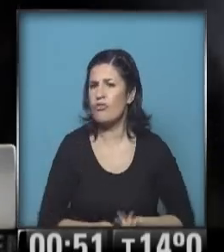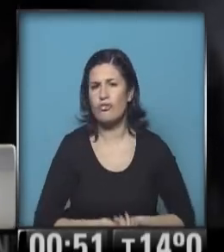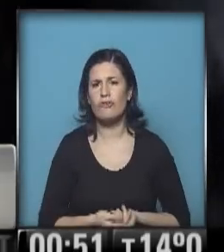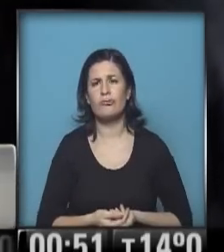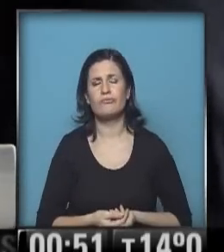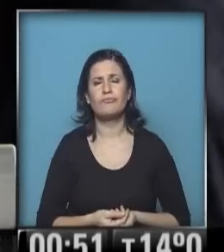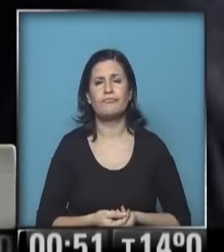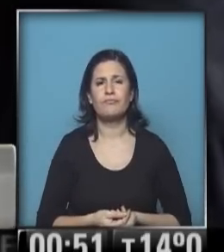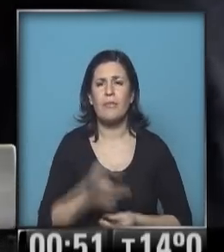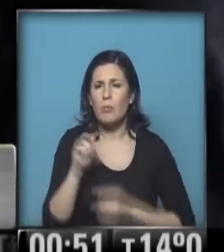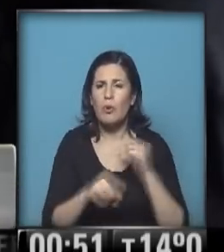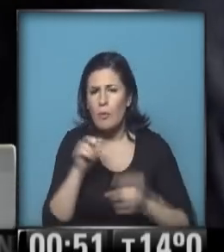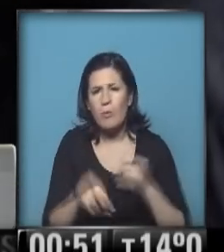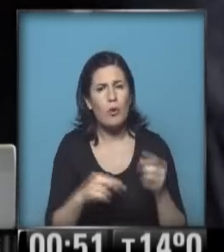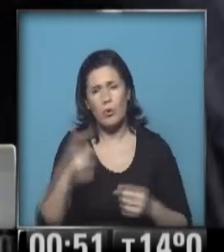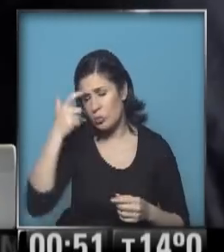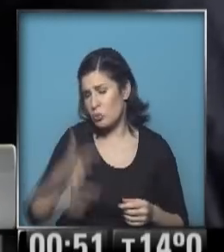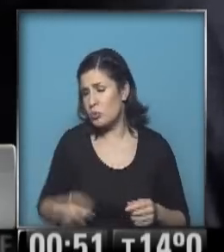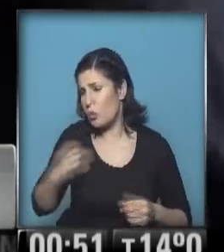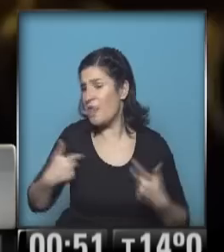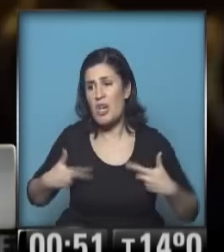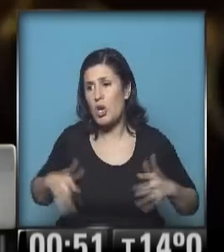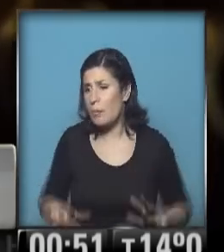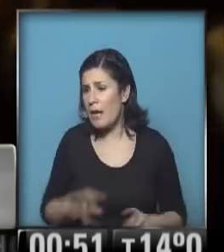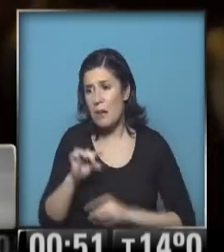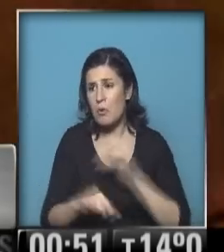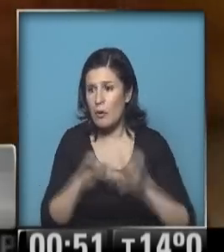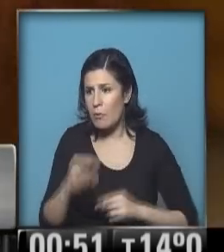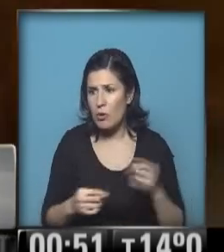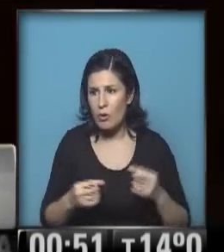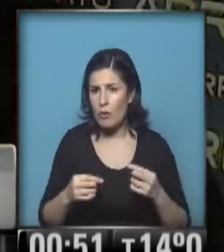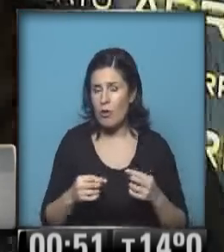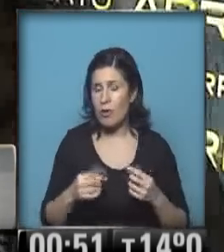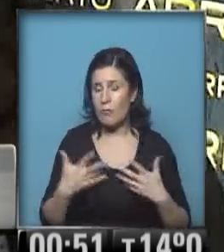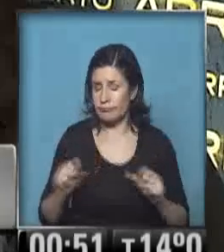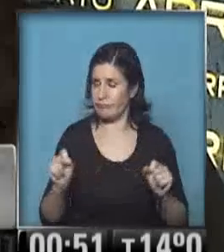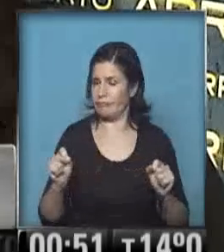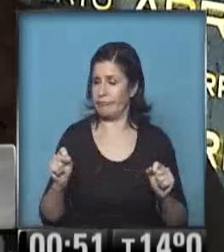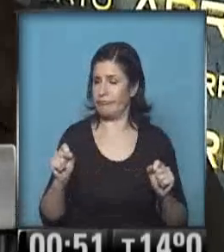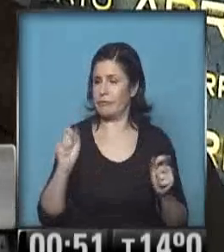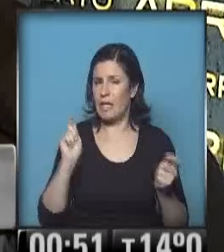¿Cómo destapa en un tipo aparentemente normal una situación como estas?